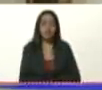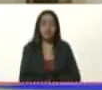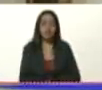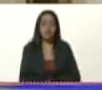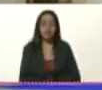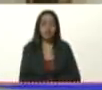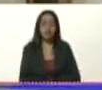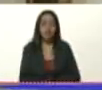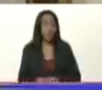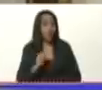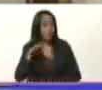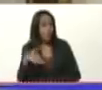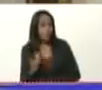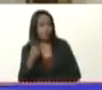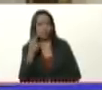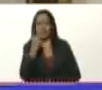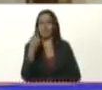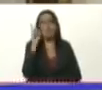No nos podemos caer a coba.